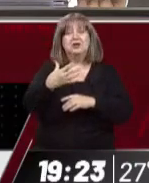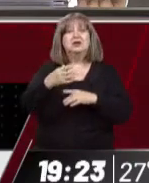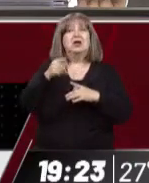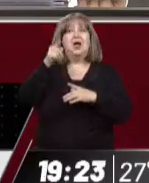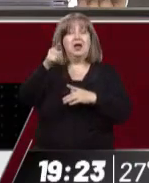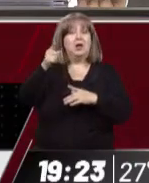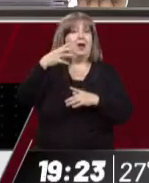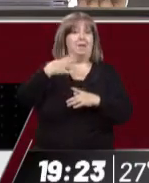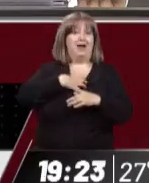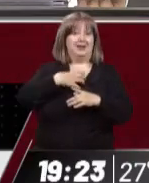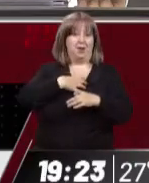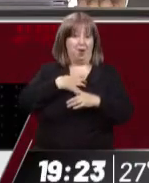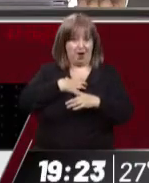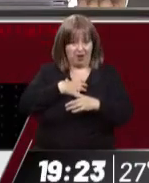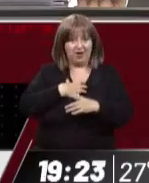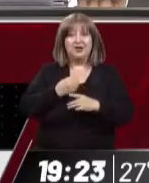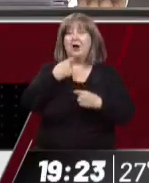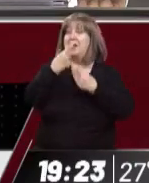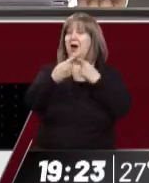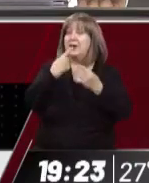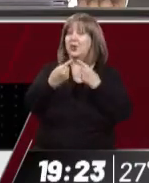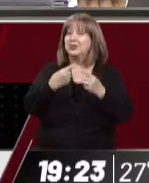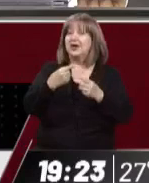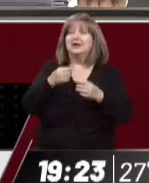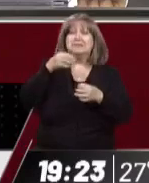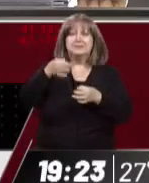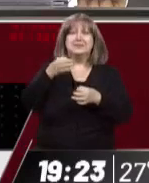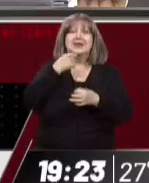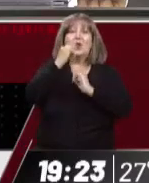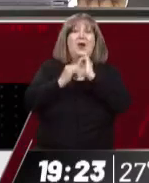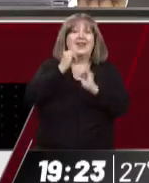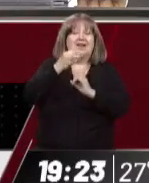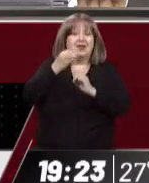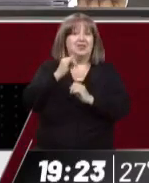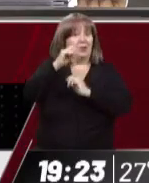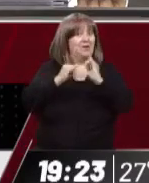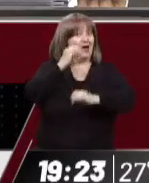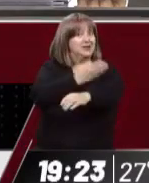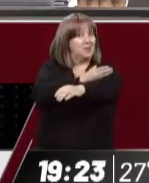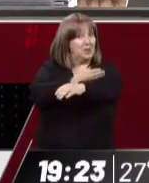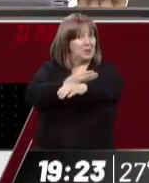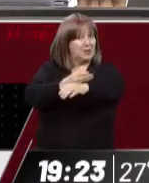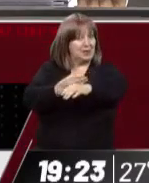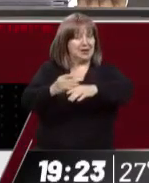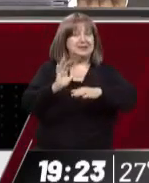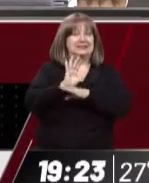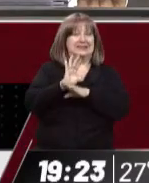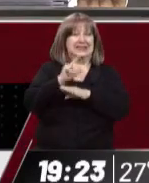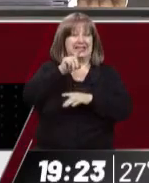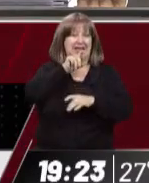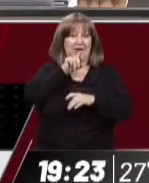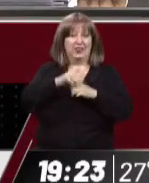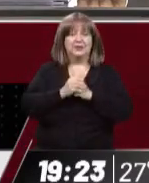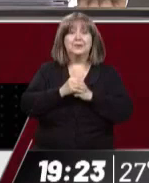declarar como patrimonio. Así que escuchemos la entrevista y enseguida contamos un poco de la historia del cóndor, ícono de Mendoza. Dale.